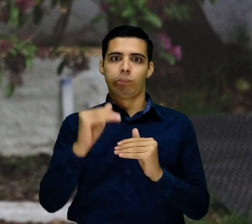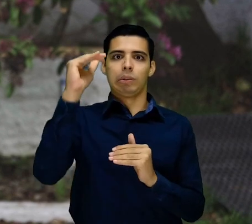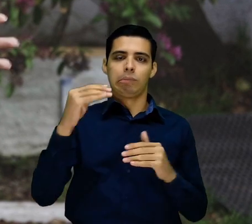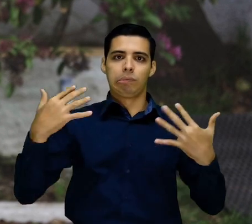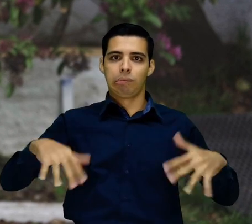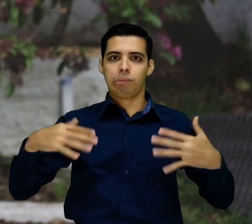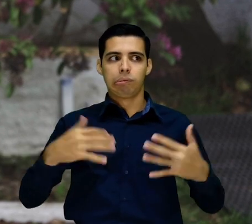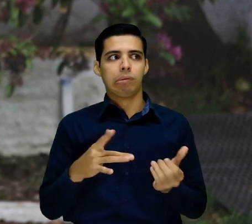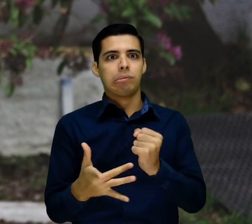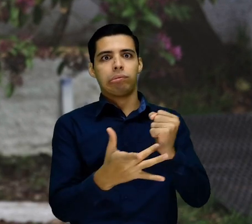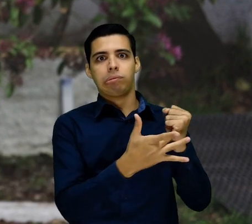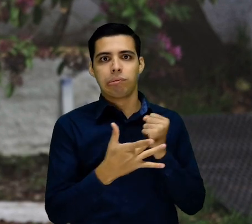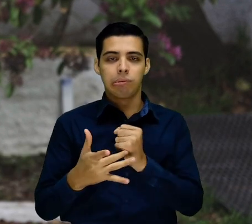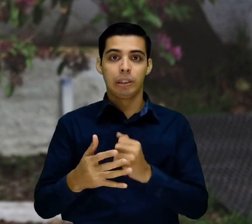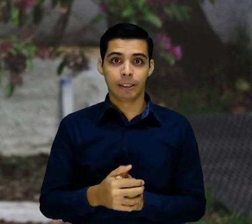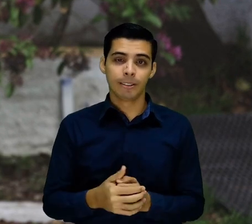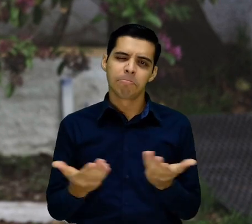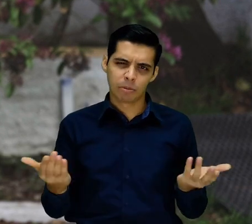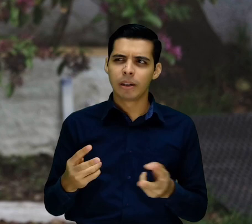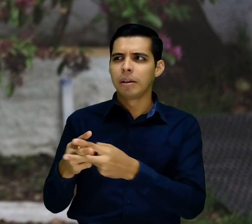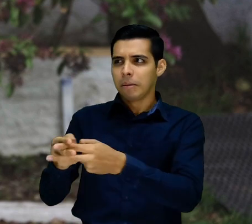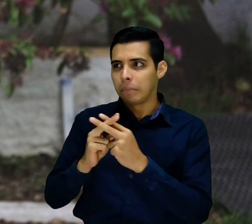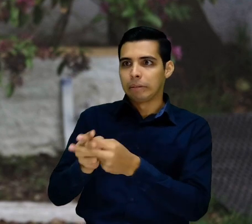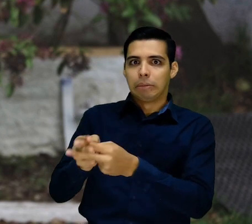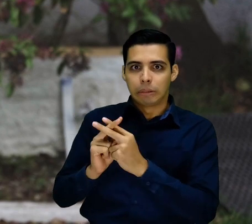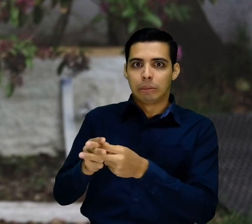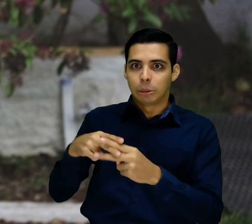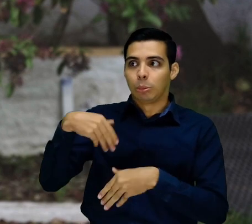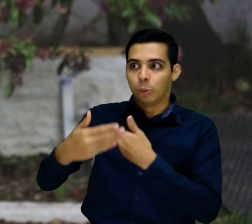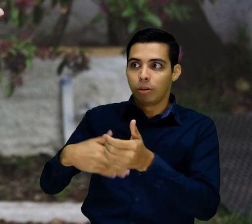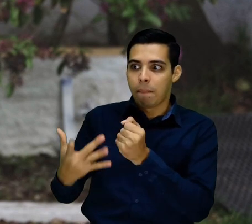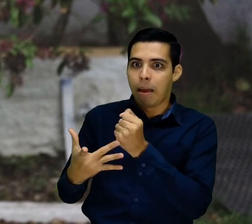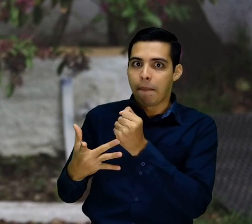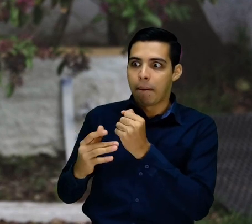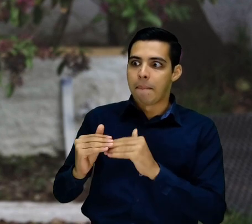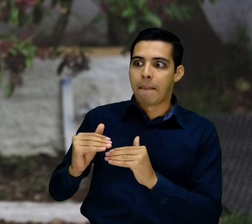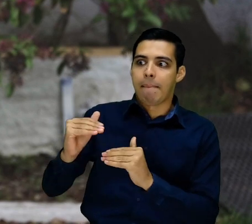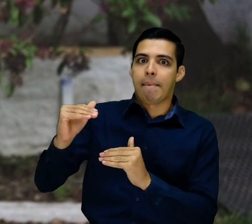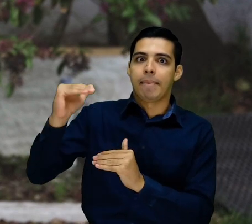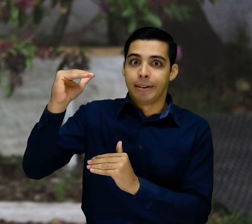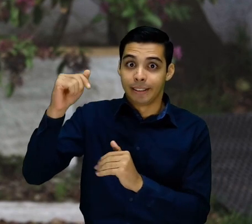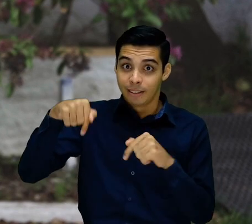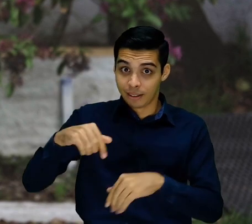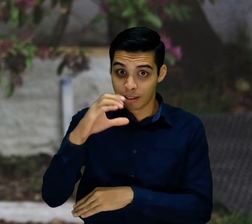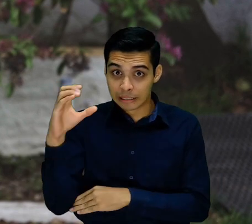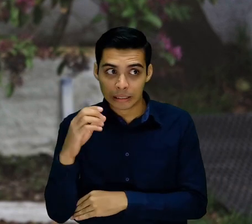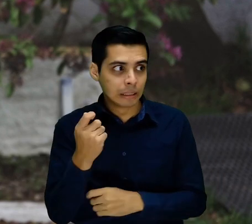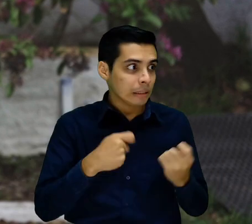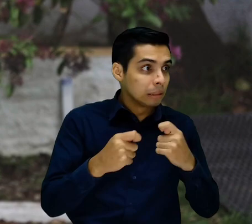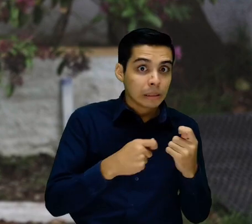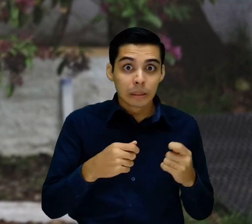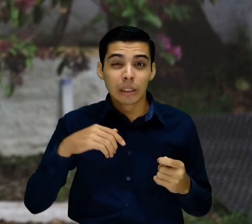PIB. Por supuesto que entre más deuda externa exista y entre más siga creciendo, sobre todo en nuestra economía, y de acuerdo al manejo